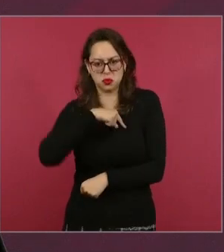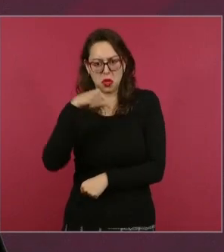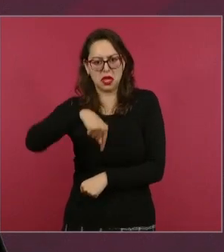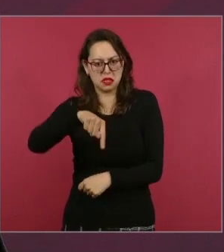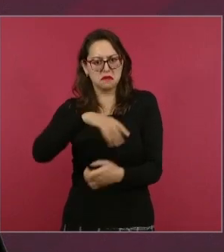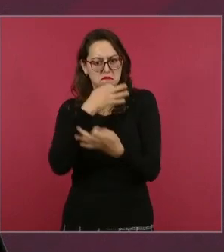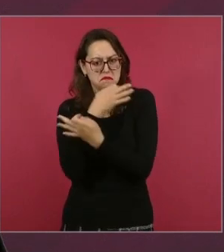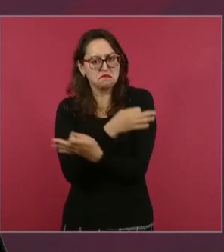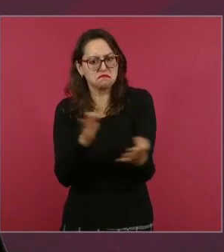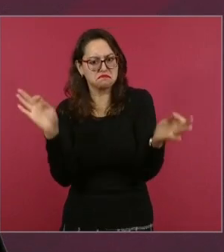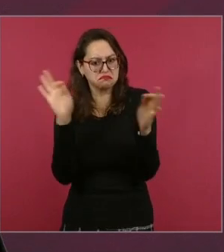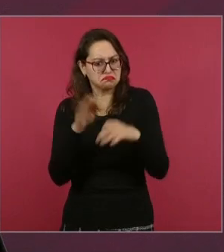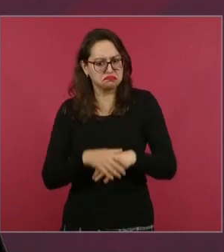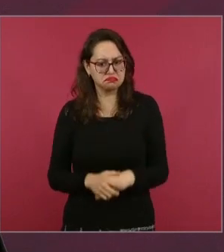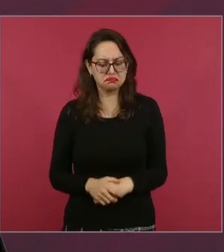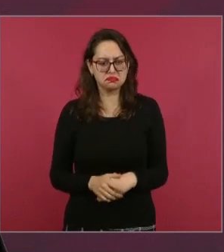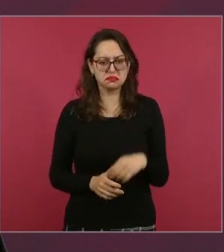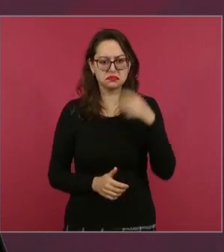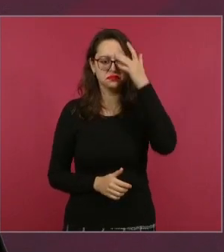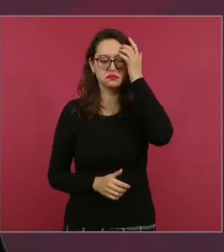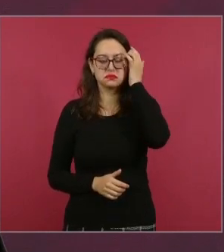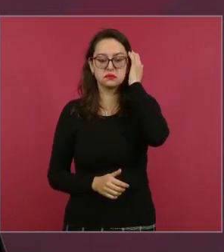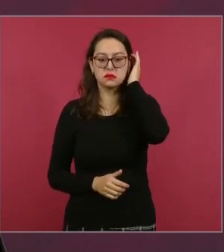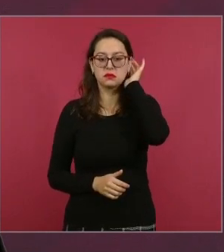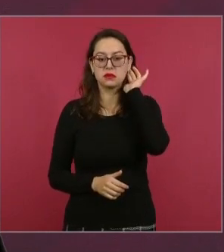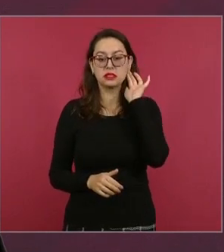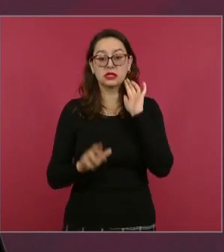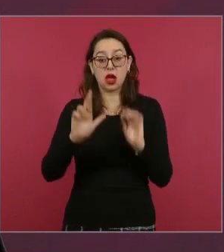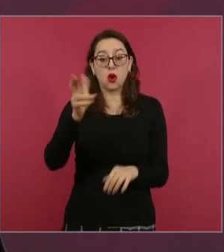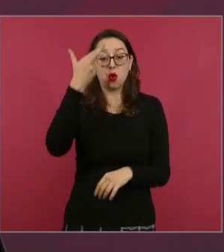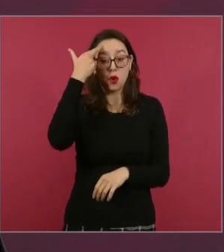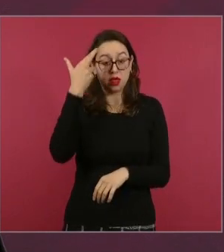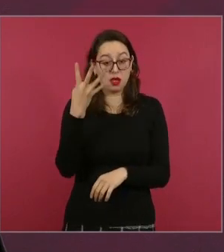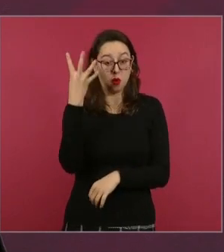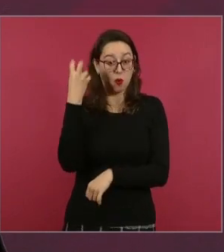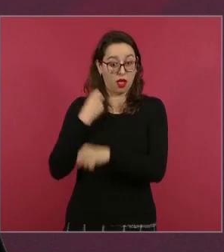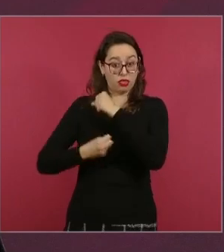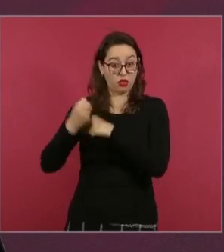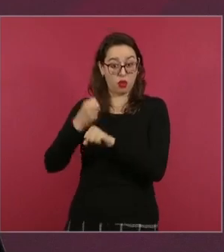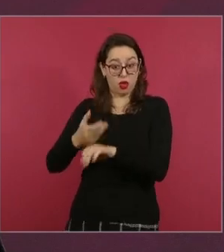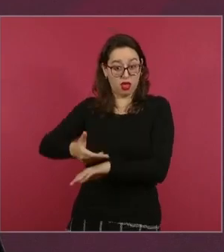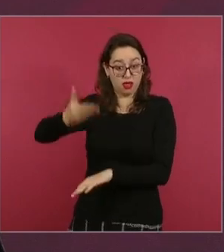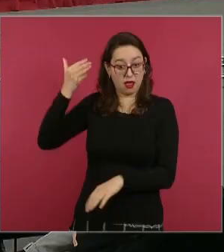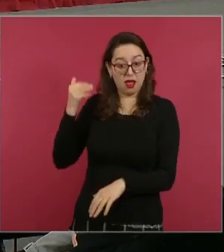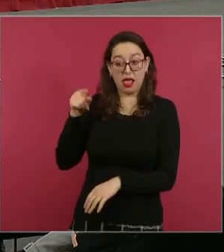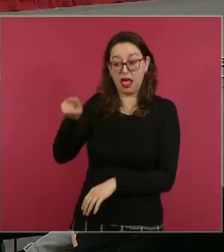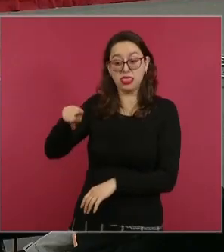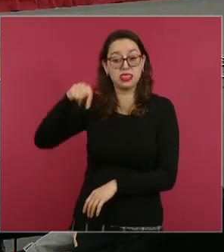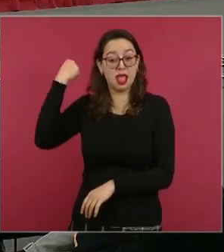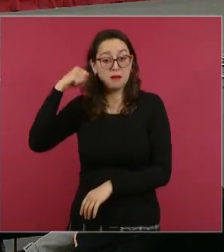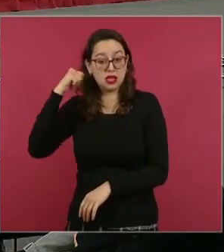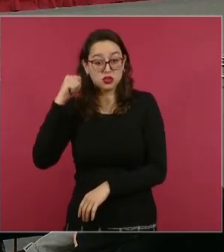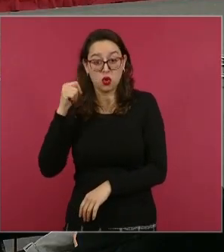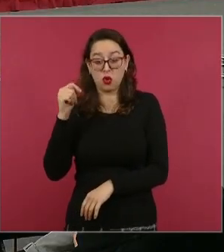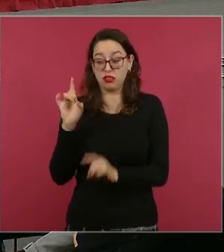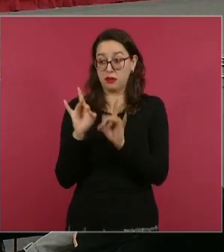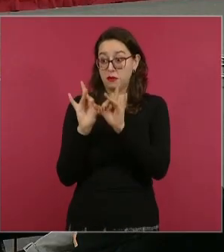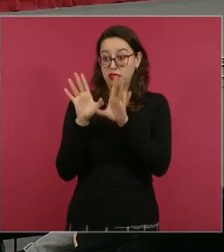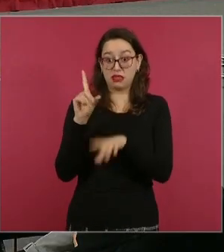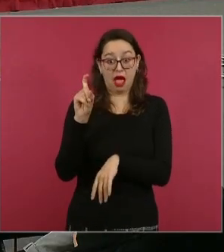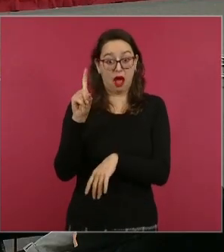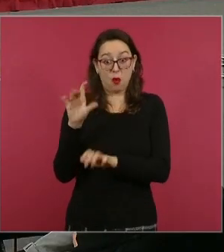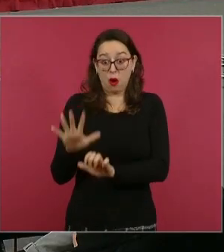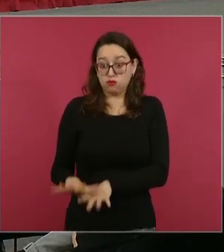cuando eh las inundaciones en Tabasco andaba en una gira me